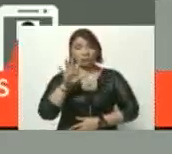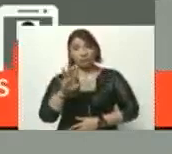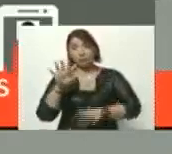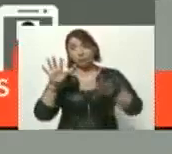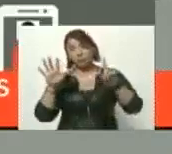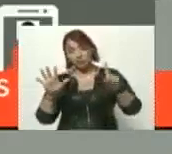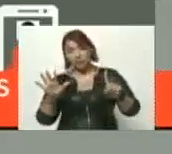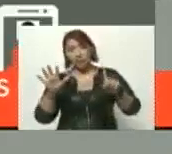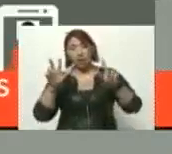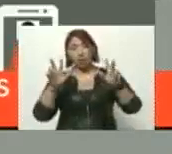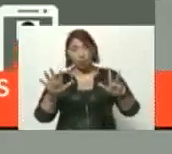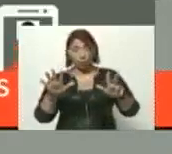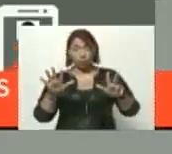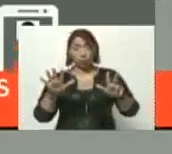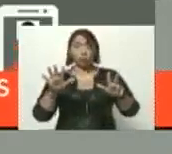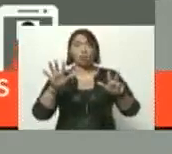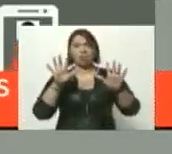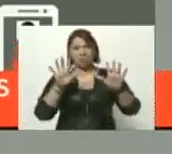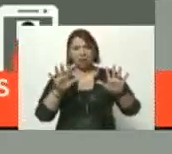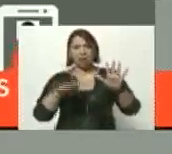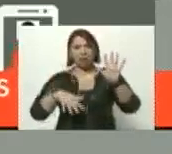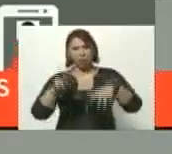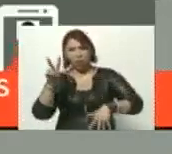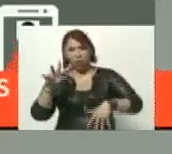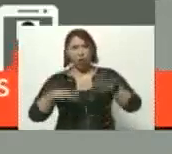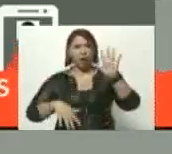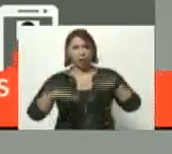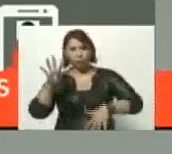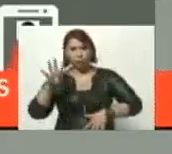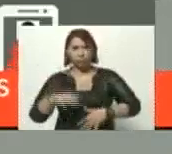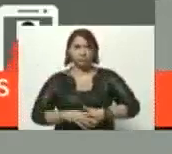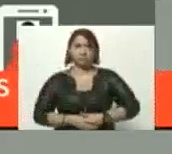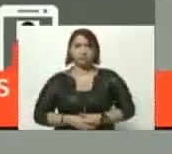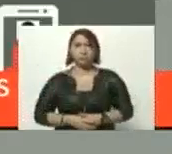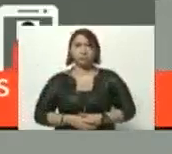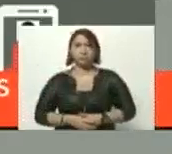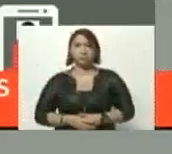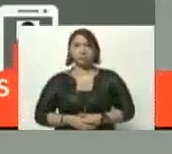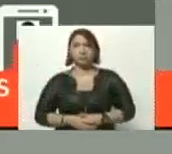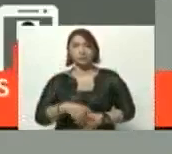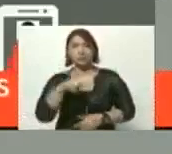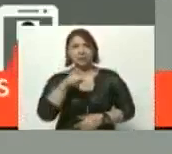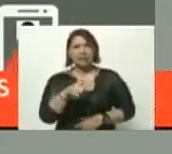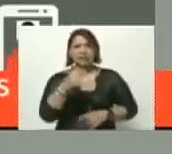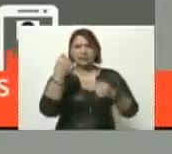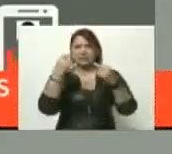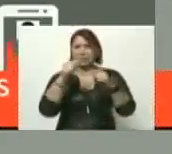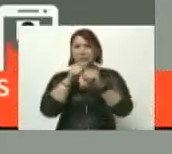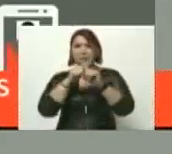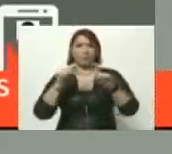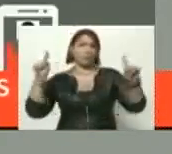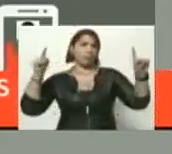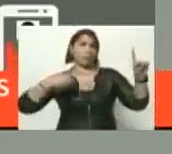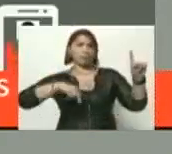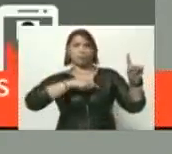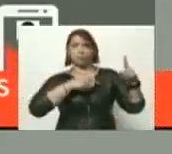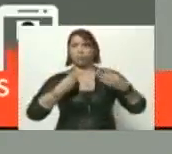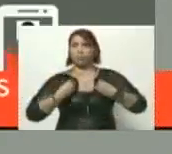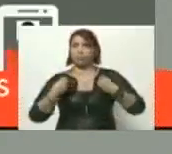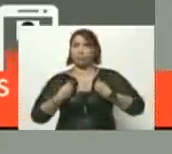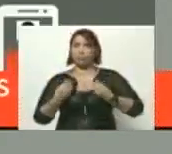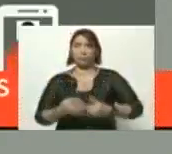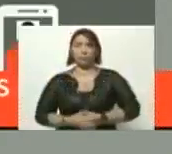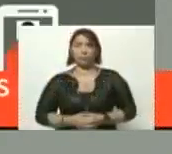8, 10, 12, 14. Es otra época, es una etapa totalmente diferente a la que tuvimos, cuando